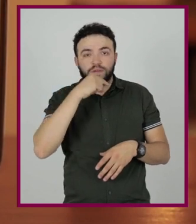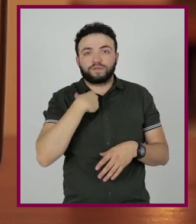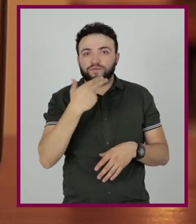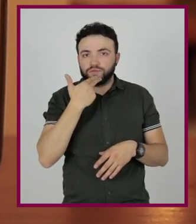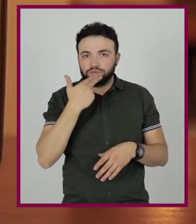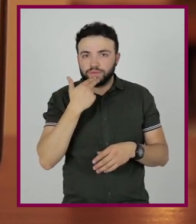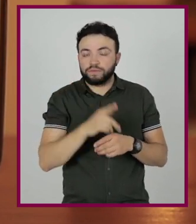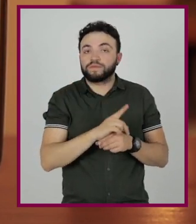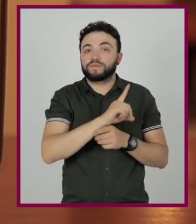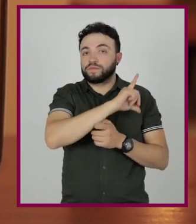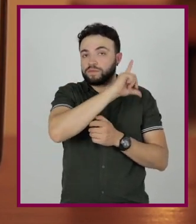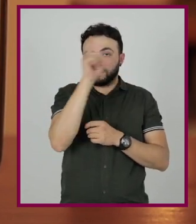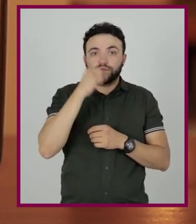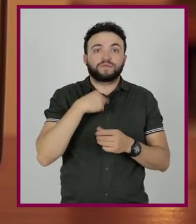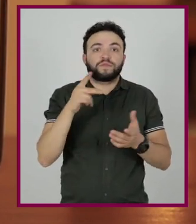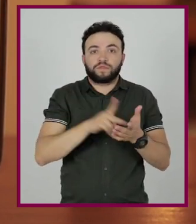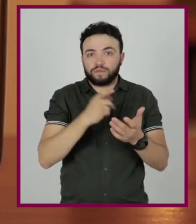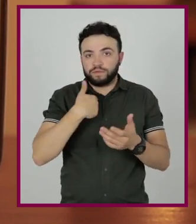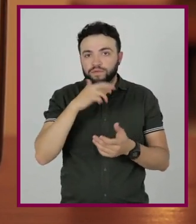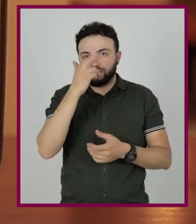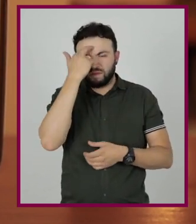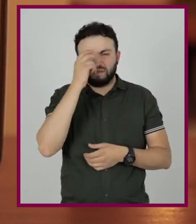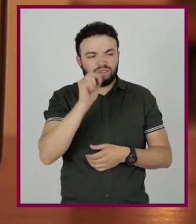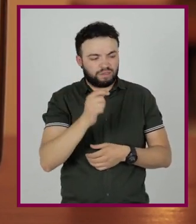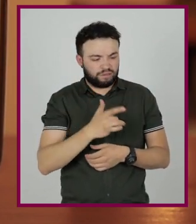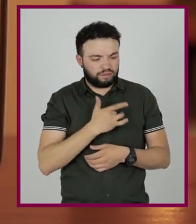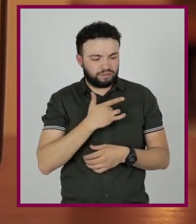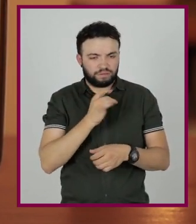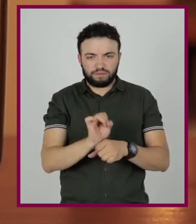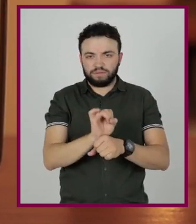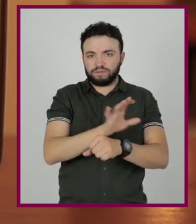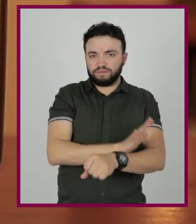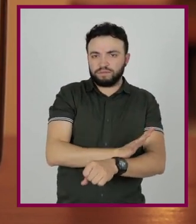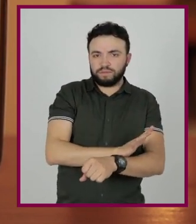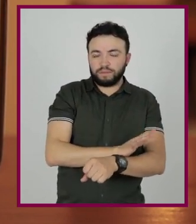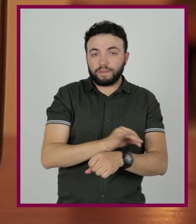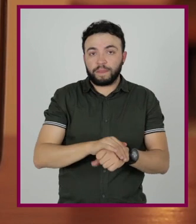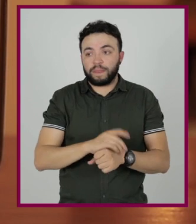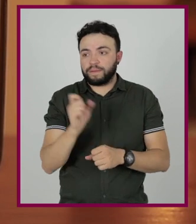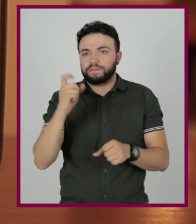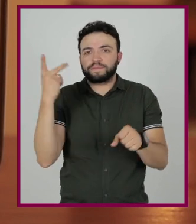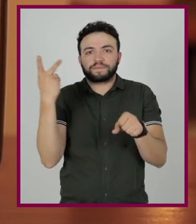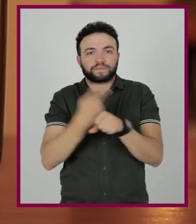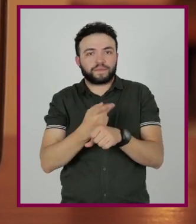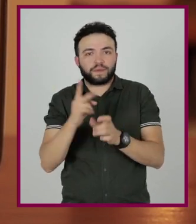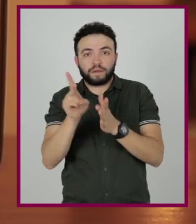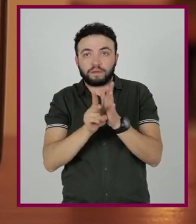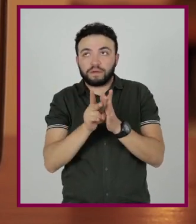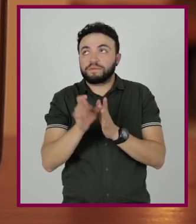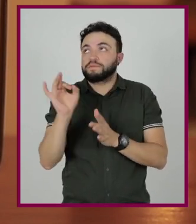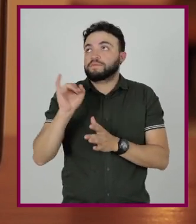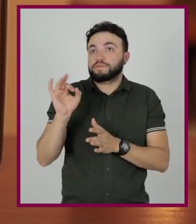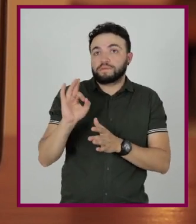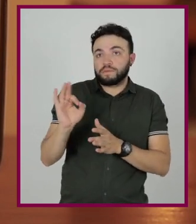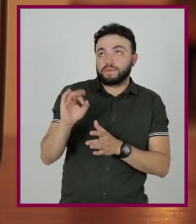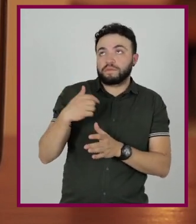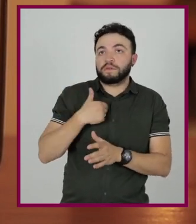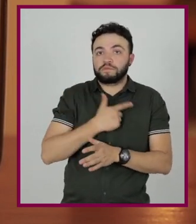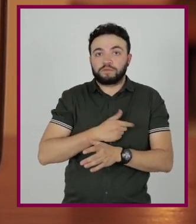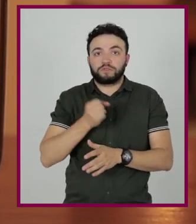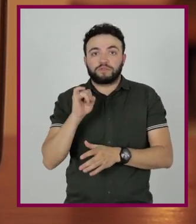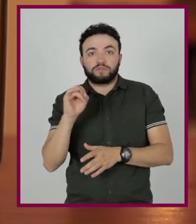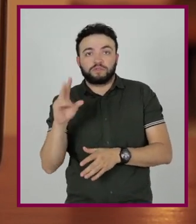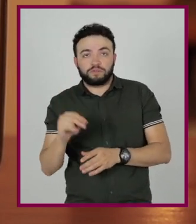para usarlo. Luego vuelvo a recordar la sensación que me hizo sentir, lo que pasó durante la película y si fue de mi agrado o